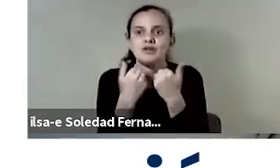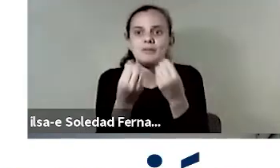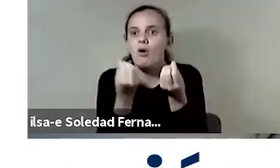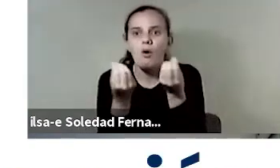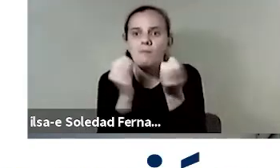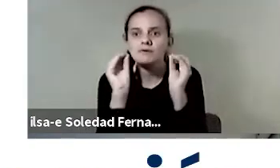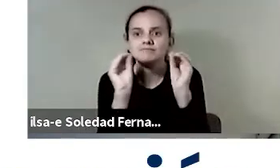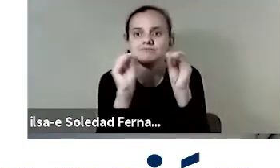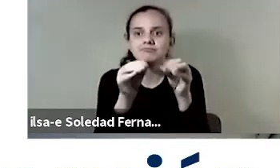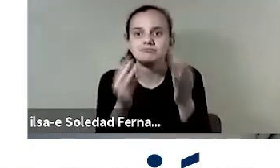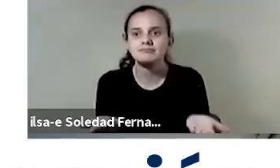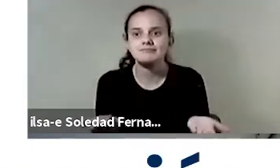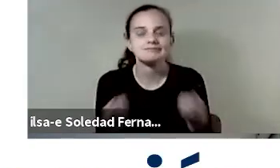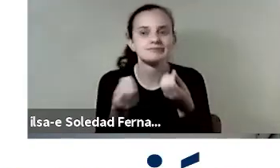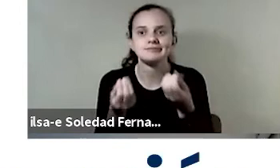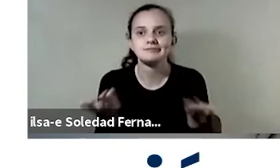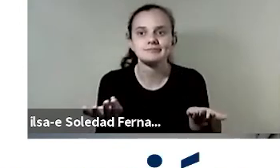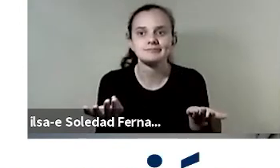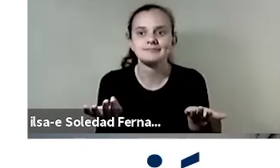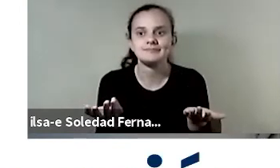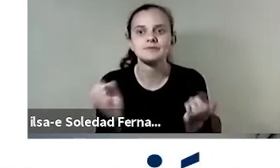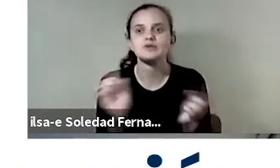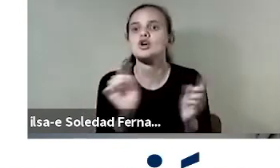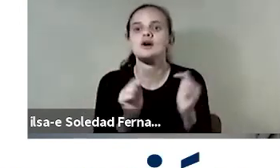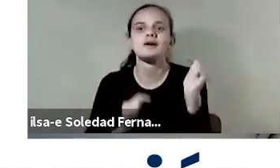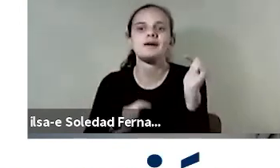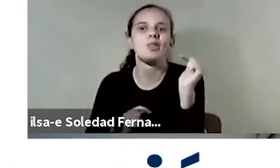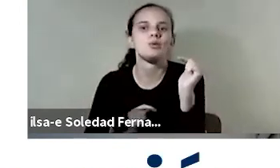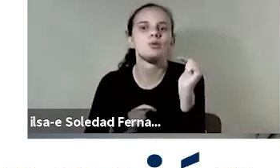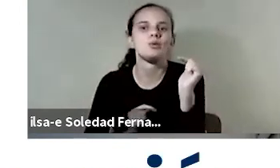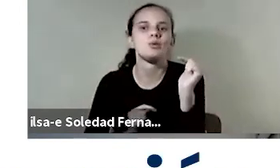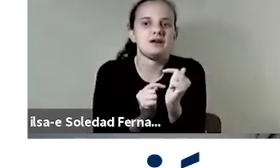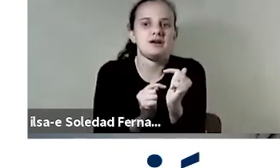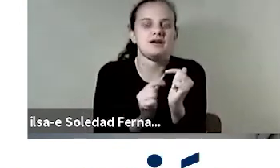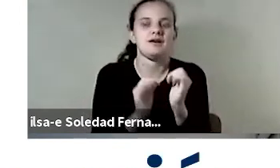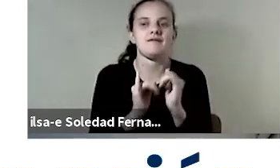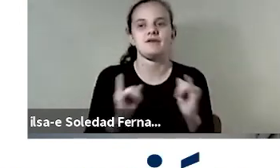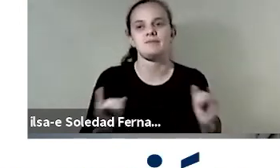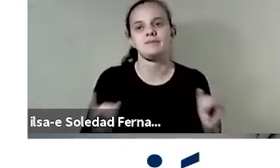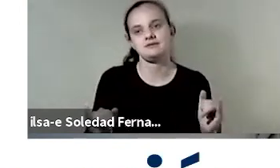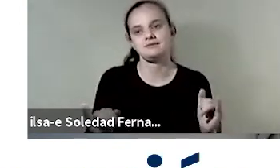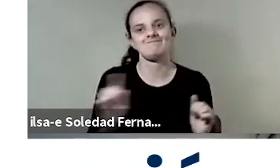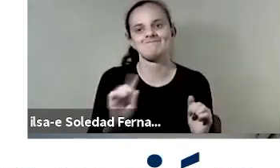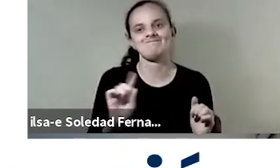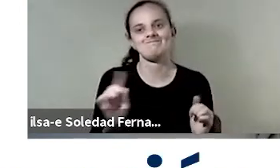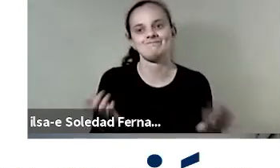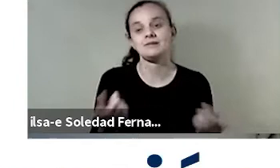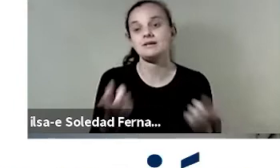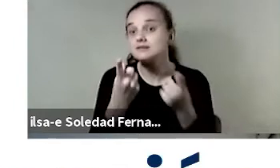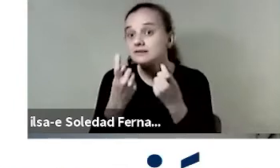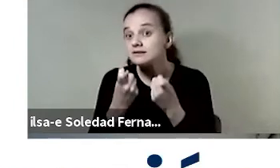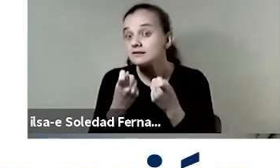va de foco, es decir, se pierde. Entonces no sabemos cómo hay que rellenar esa información. Hay que tratar de